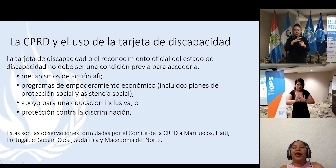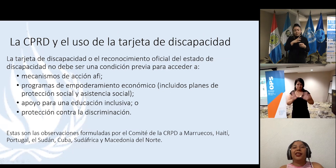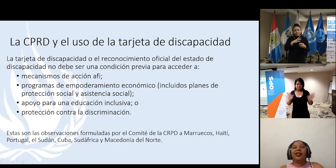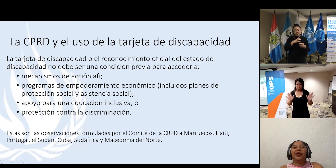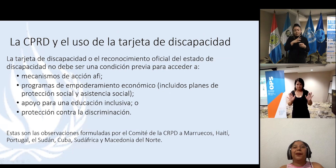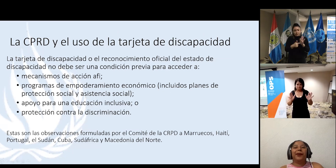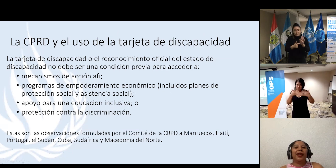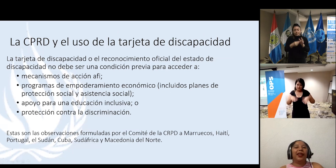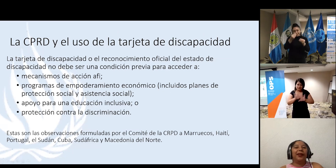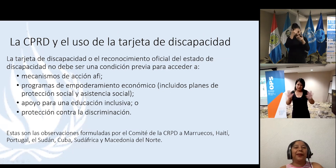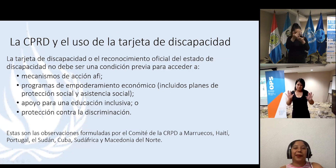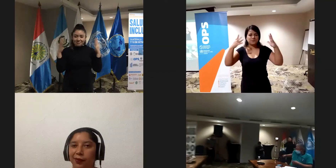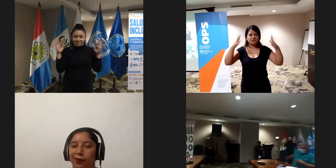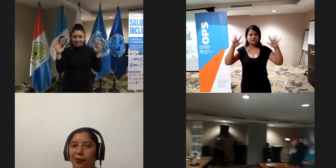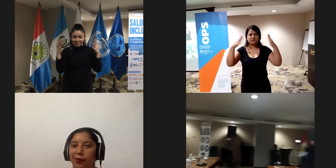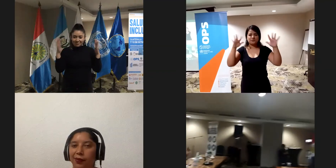Muchas gracias.